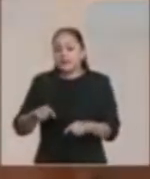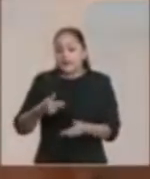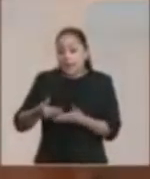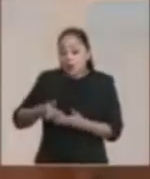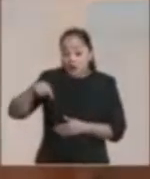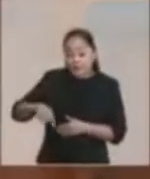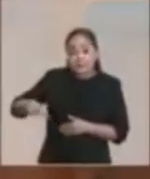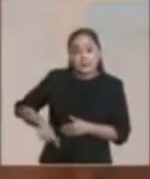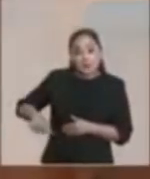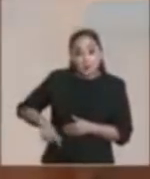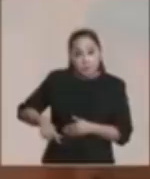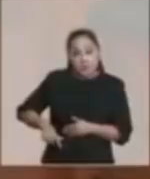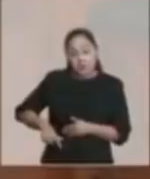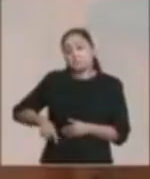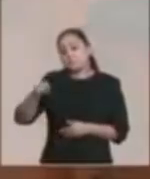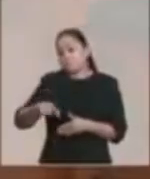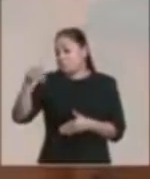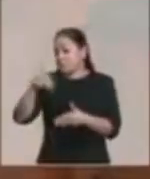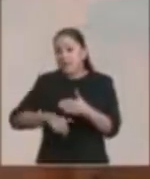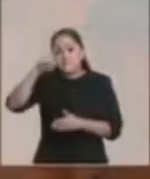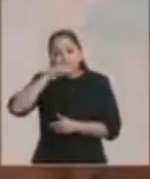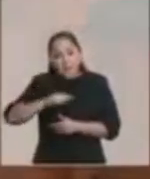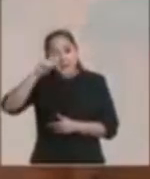falló a todos y hoy nuestra sociedad tiene más